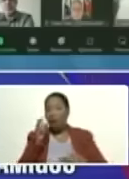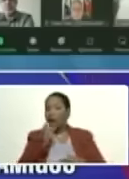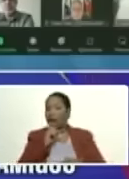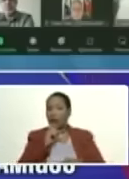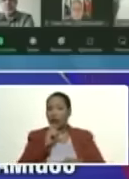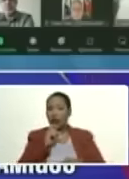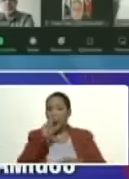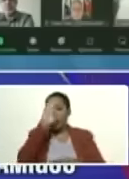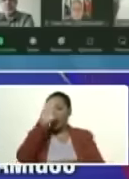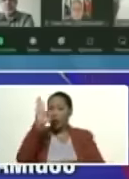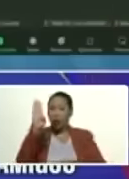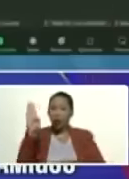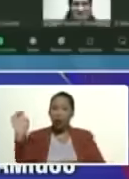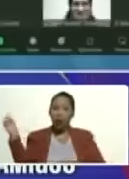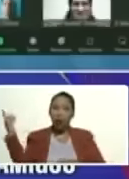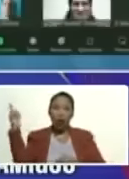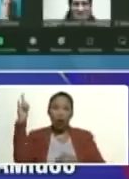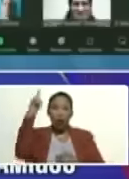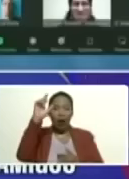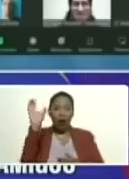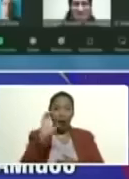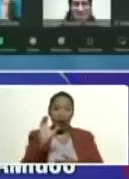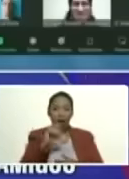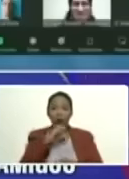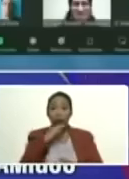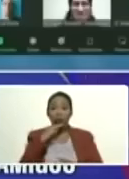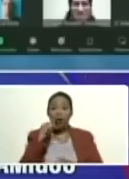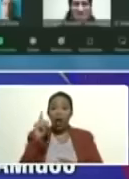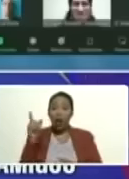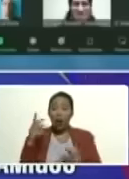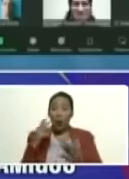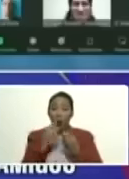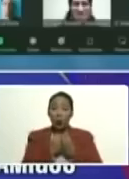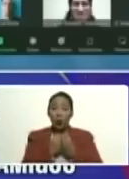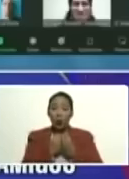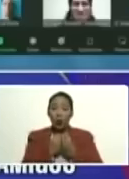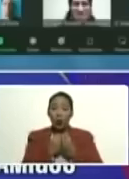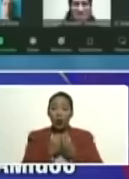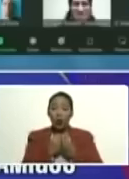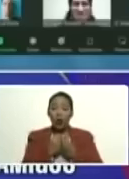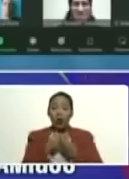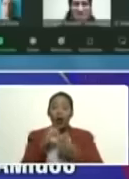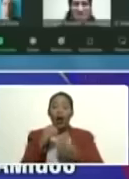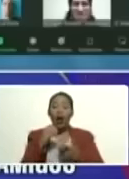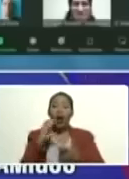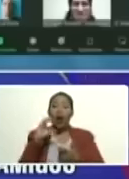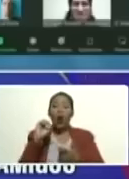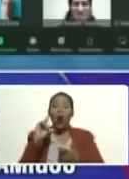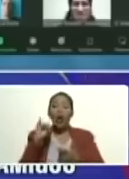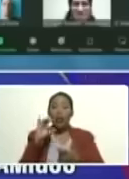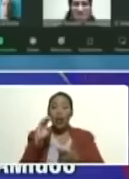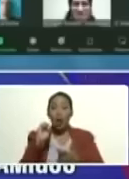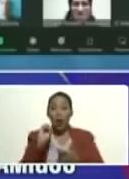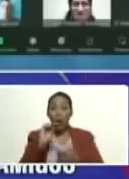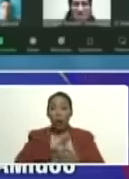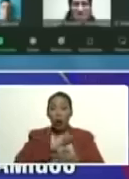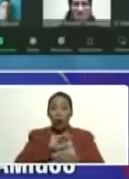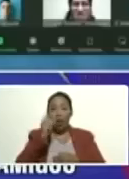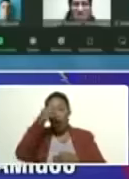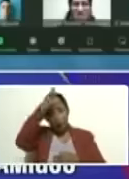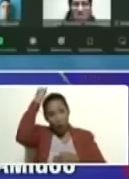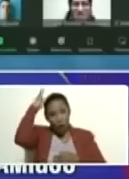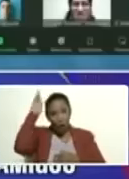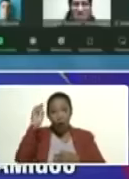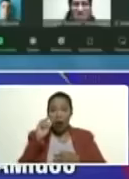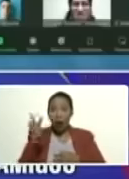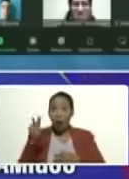Caracas, pero sabrosa, ahí al ladito del Coliseo Romano. Después caminamos, mire, y la